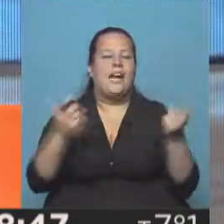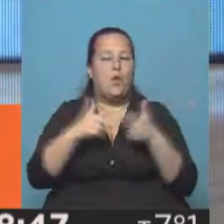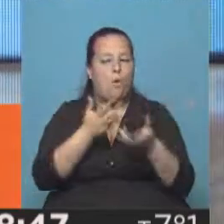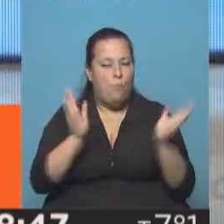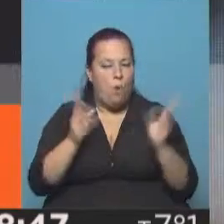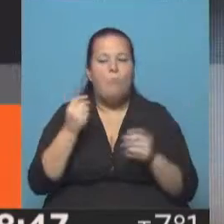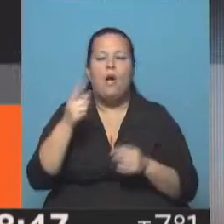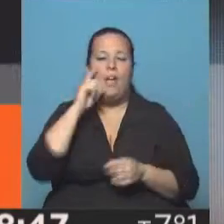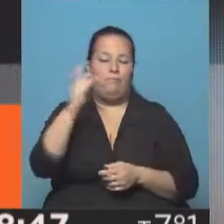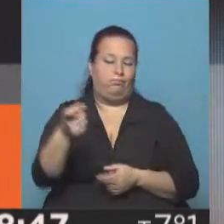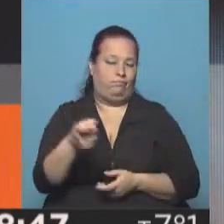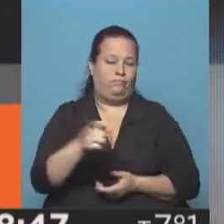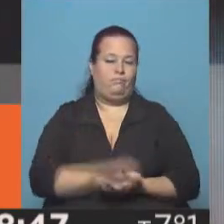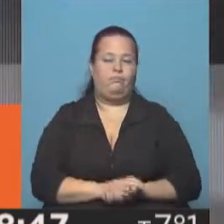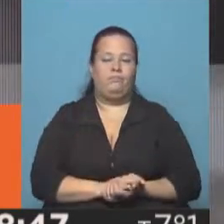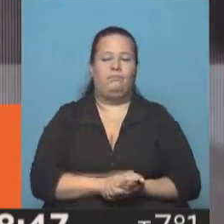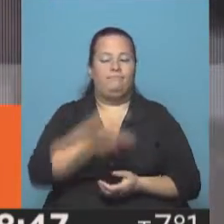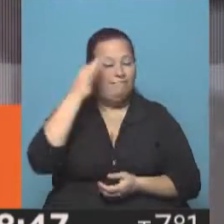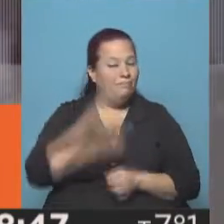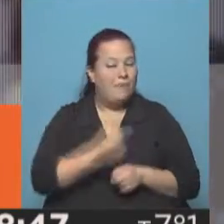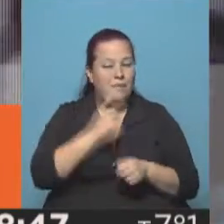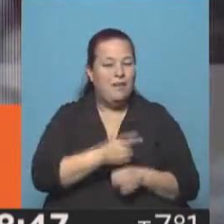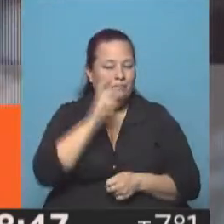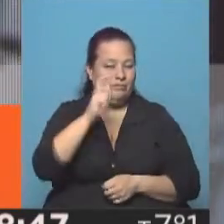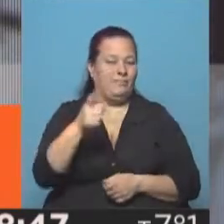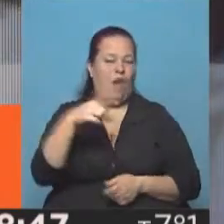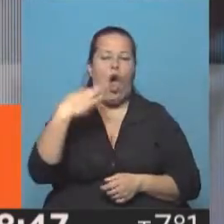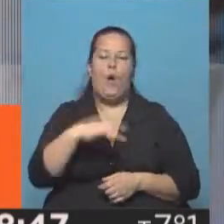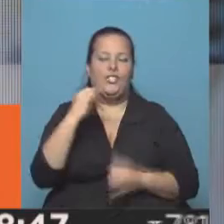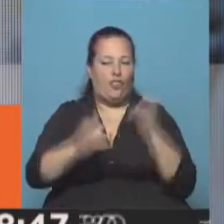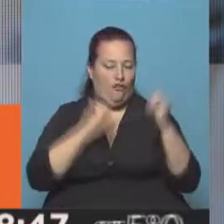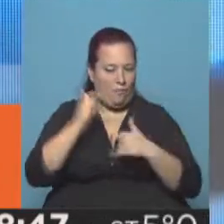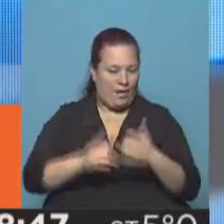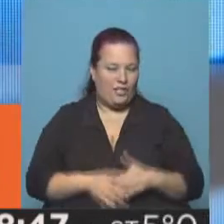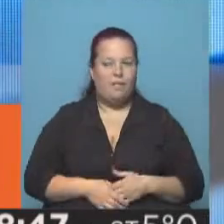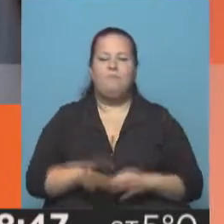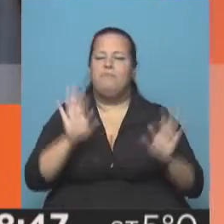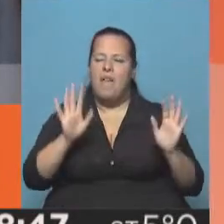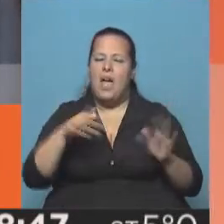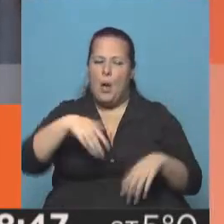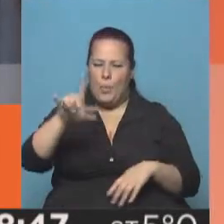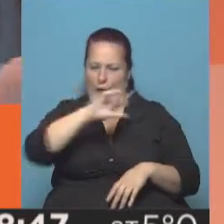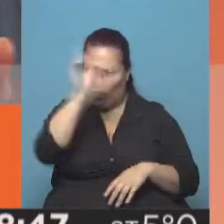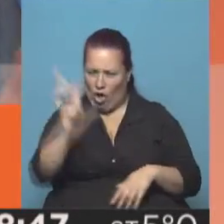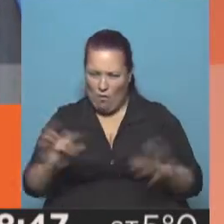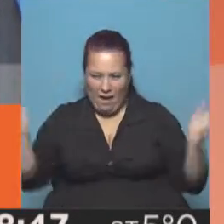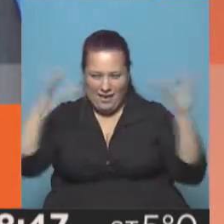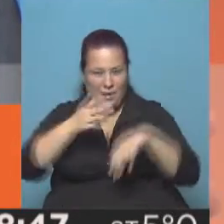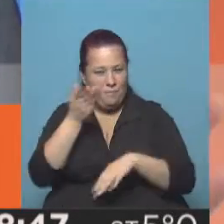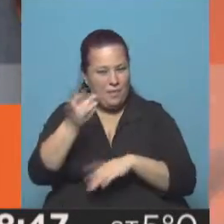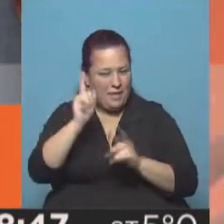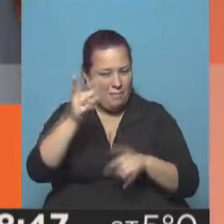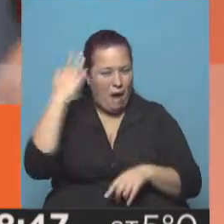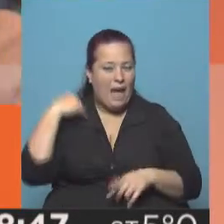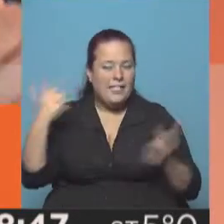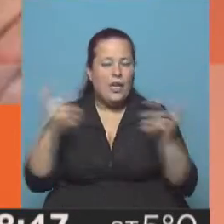por haber incumplido fundamentalmente con este deber de información claudio haber representante de todo el país como se solicitaba en un primer